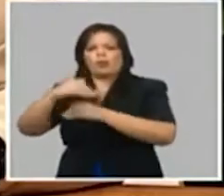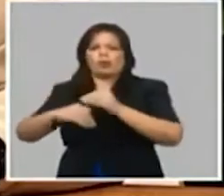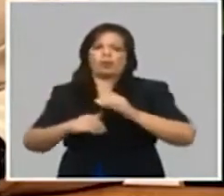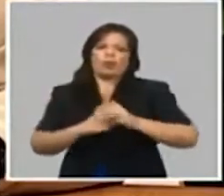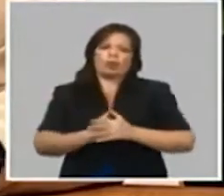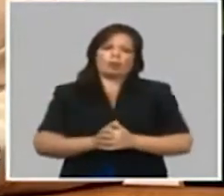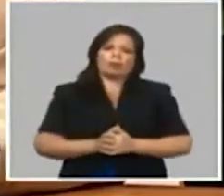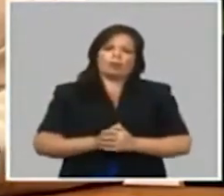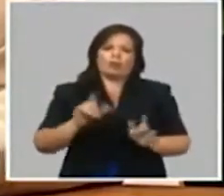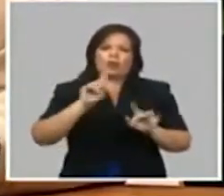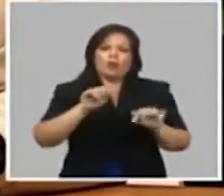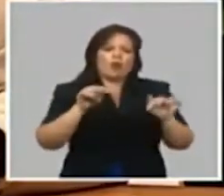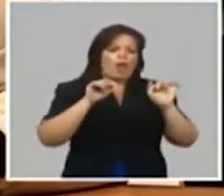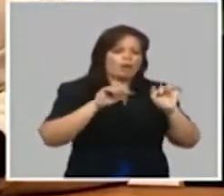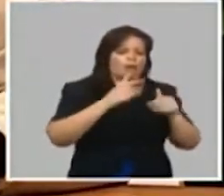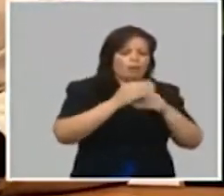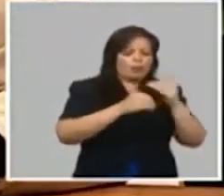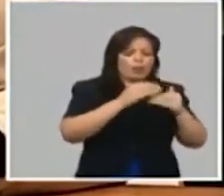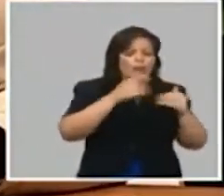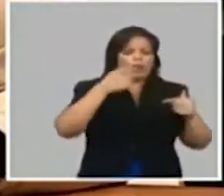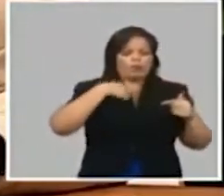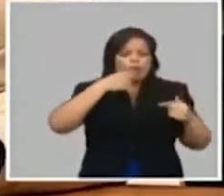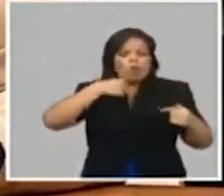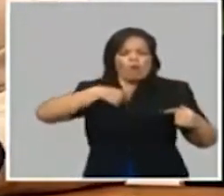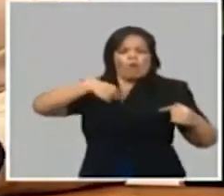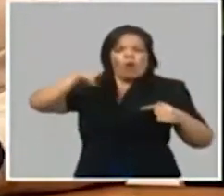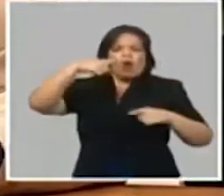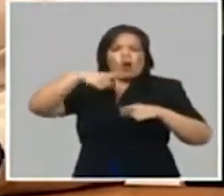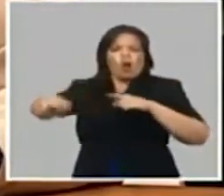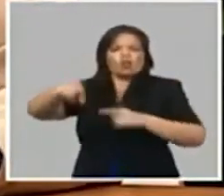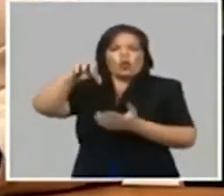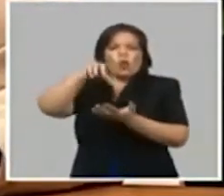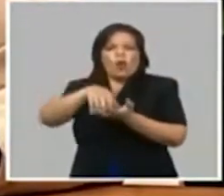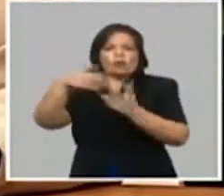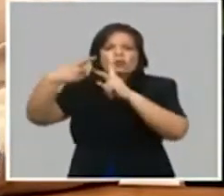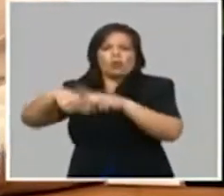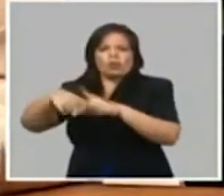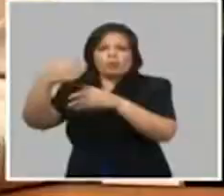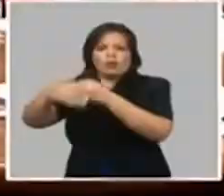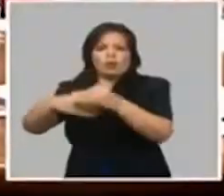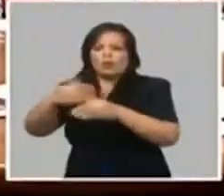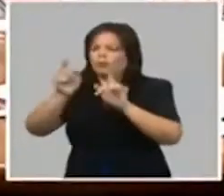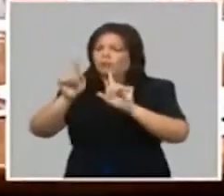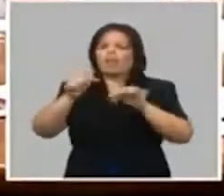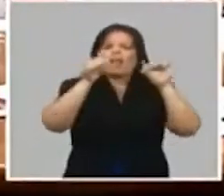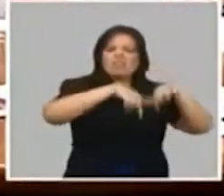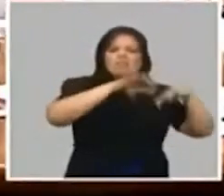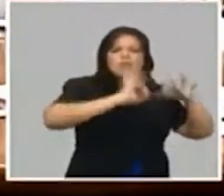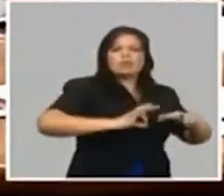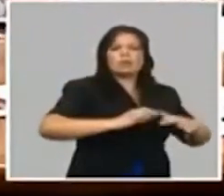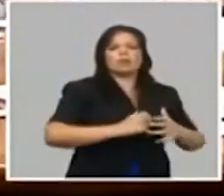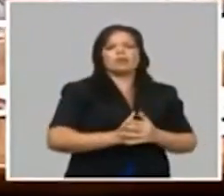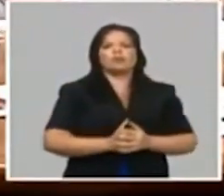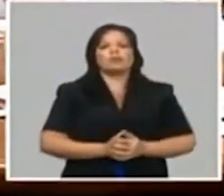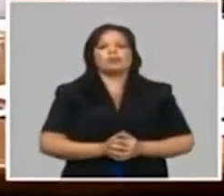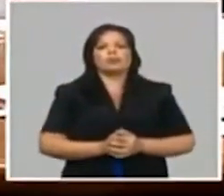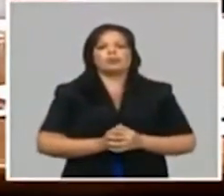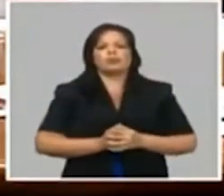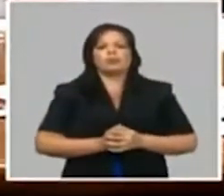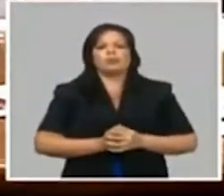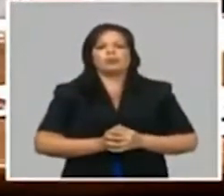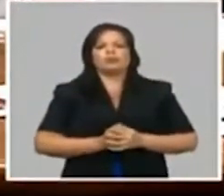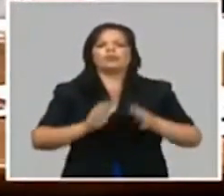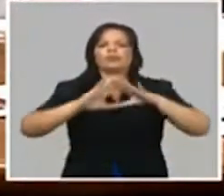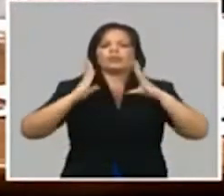corresponda. Eso es otro aporte a que haya menos movimiento de las personas. Pero dentro de las decisiones que se han tomado